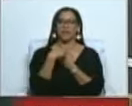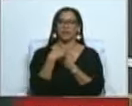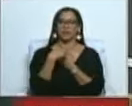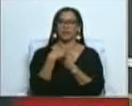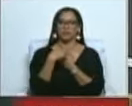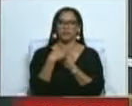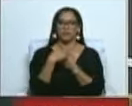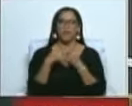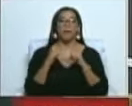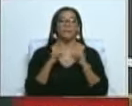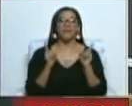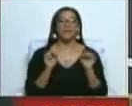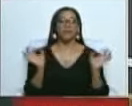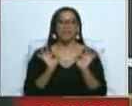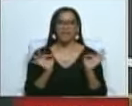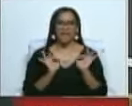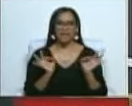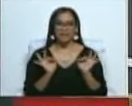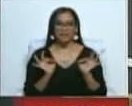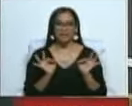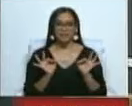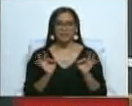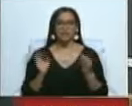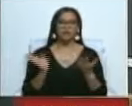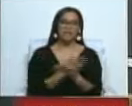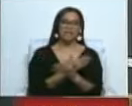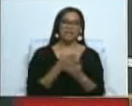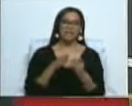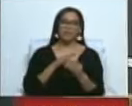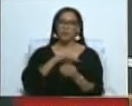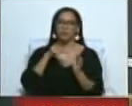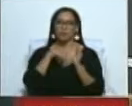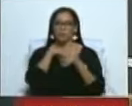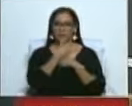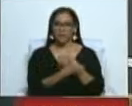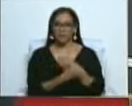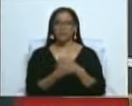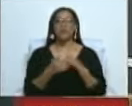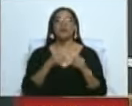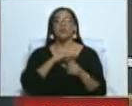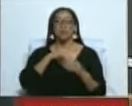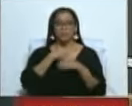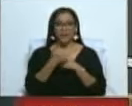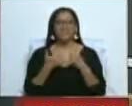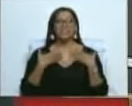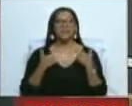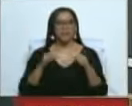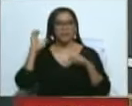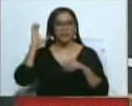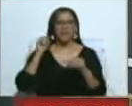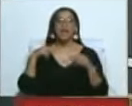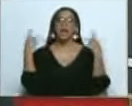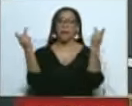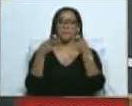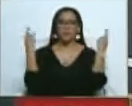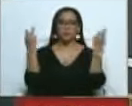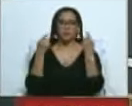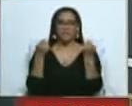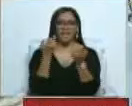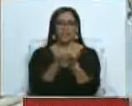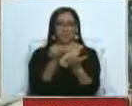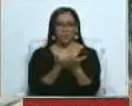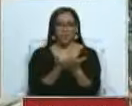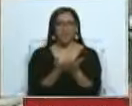Pero que nadie nos saque de nuestra agenda. Nuestra agenda es recuperar este país, llevarlo a la prosperidad económica, a